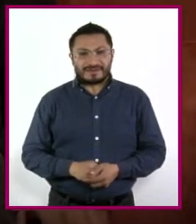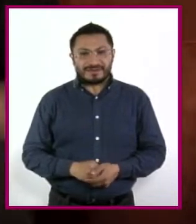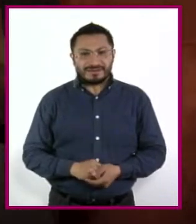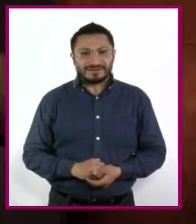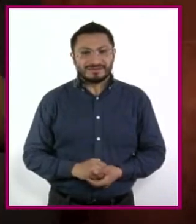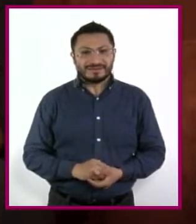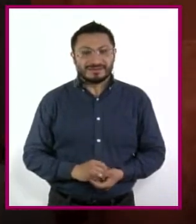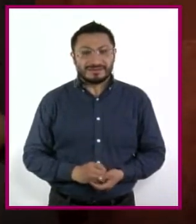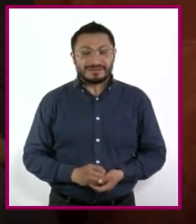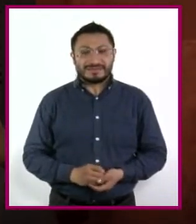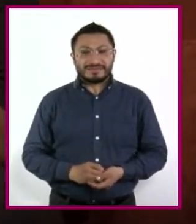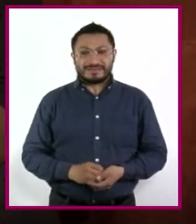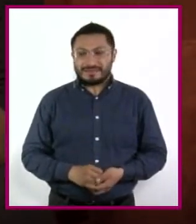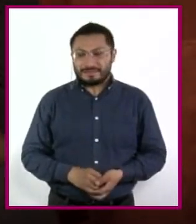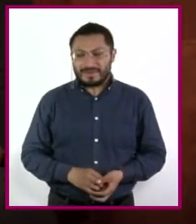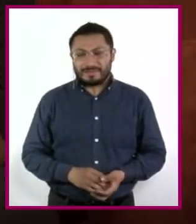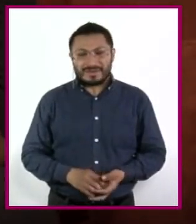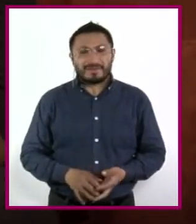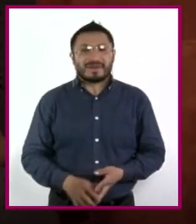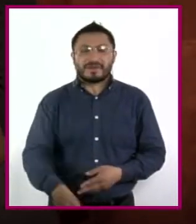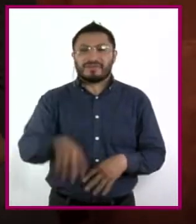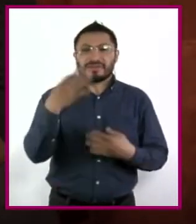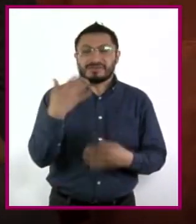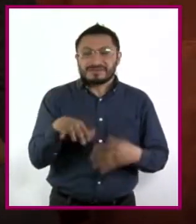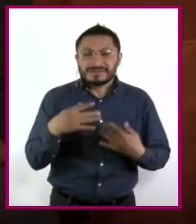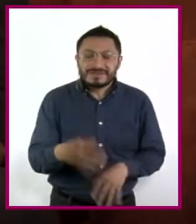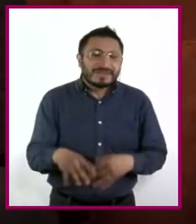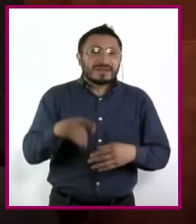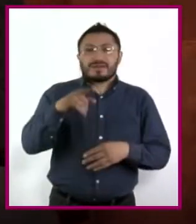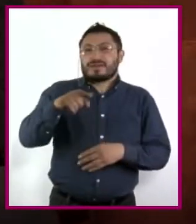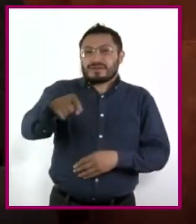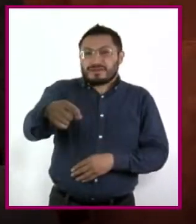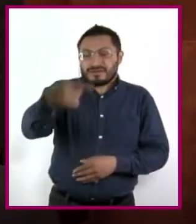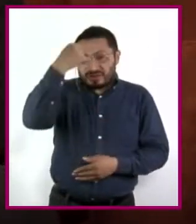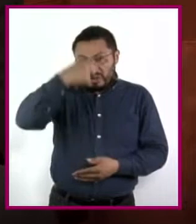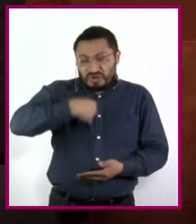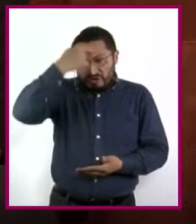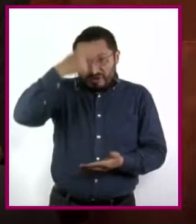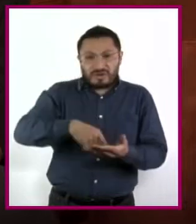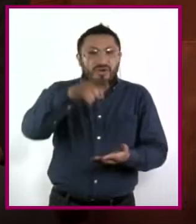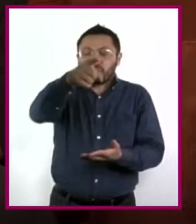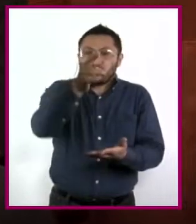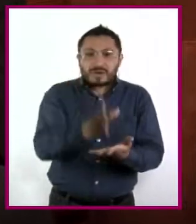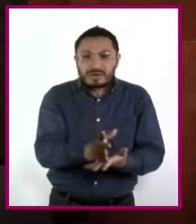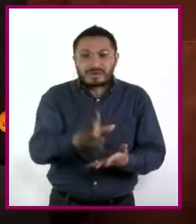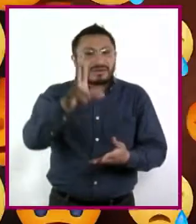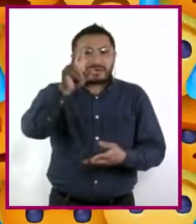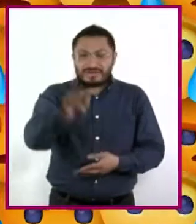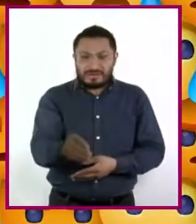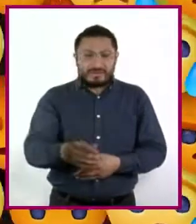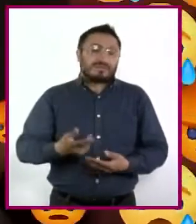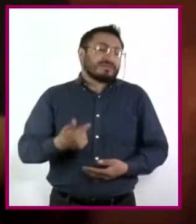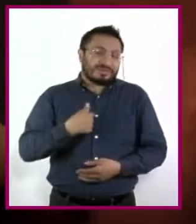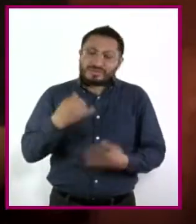Uy, Fer, yo creo que no eres la única. A mí también me pasa, sobre todo cuando trabajo con Juanma.